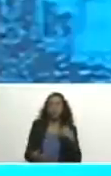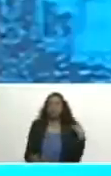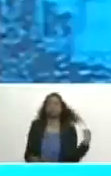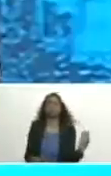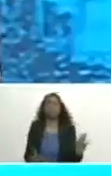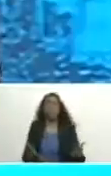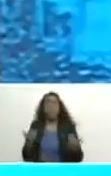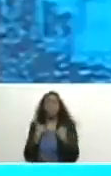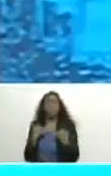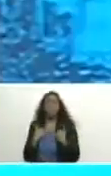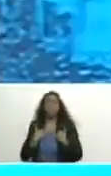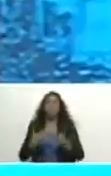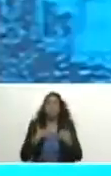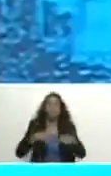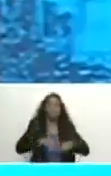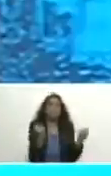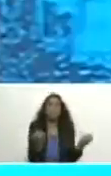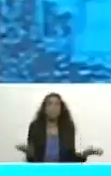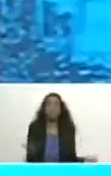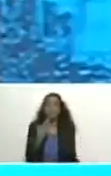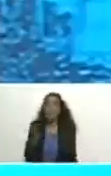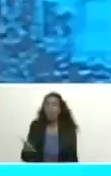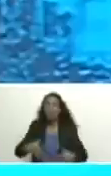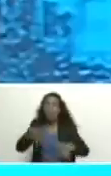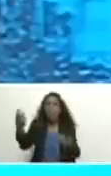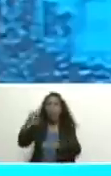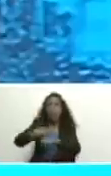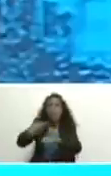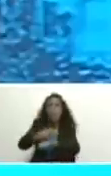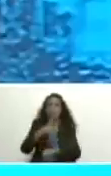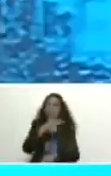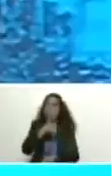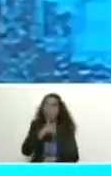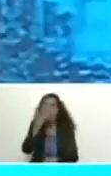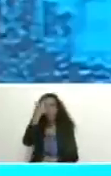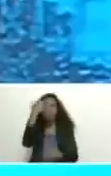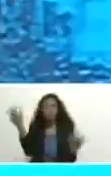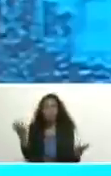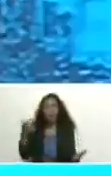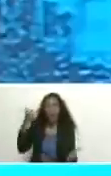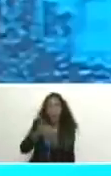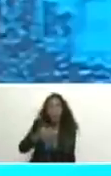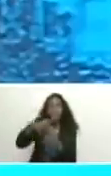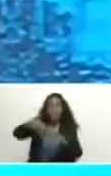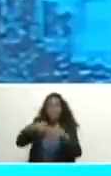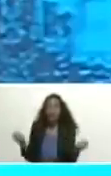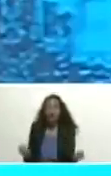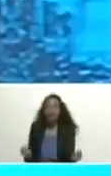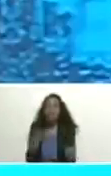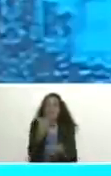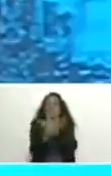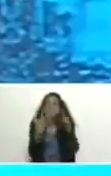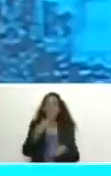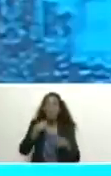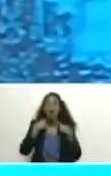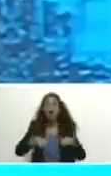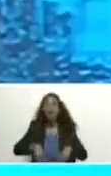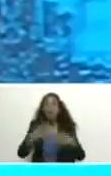Se autodestruyeron ellos. Declararon un gobierno inexistente. Pretendieron dar un golpe de Estado. 5 años